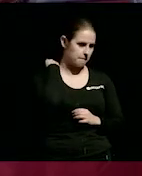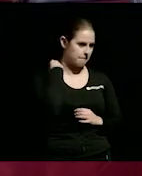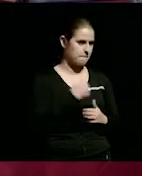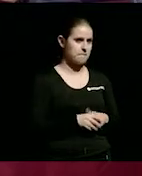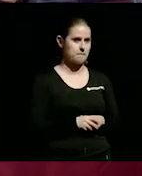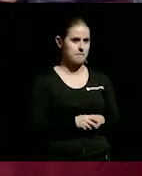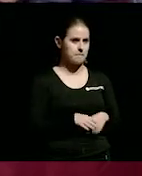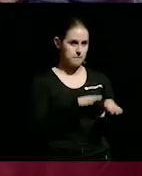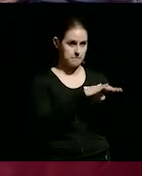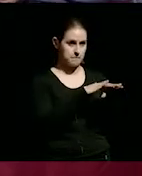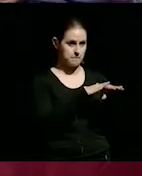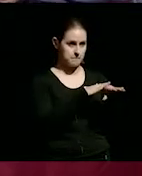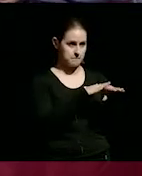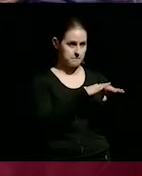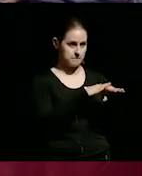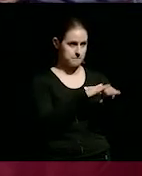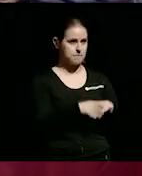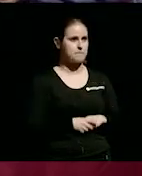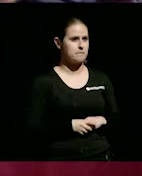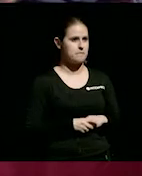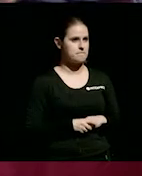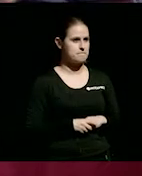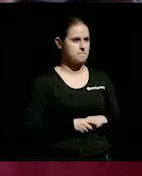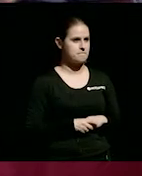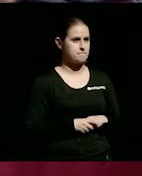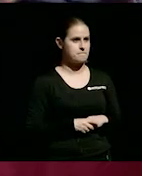Ah, perdón, no te había visto, es que en la platea no.